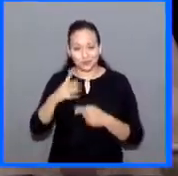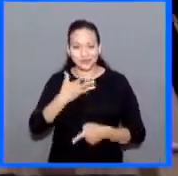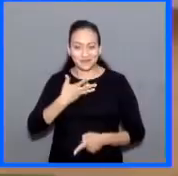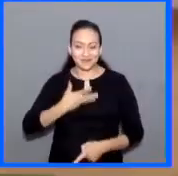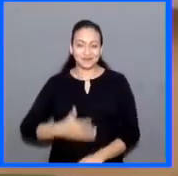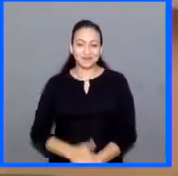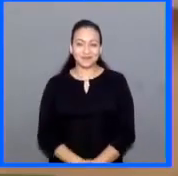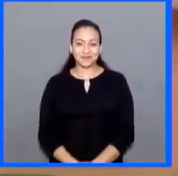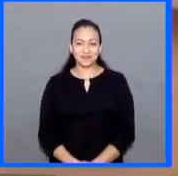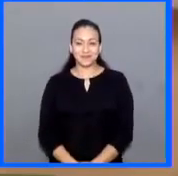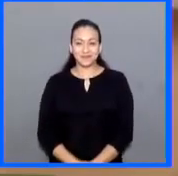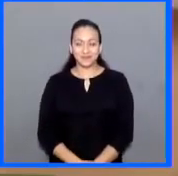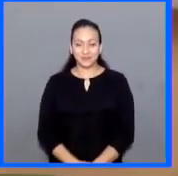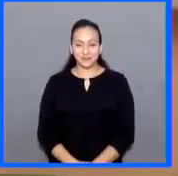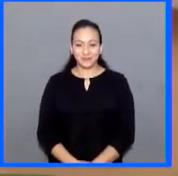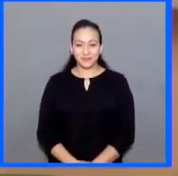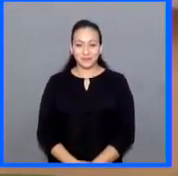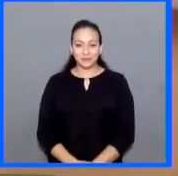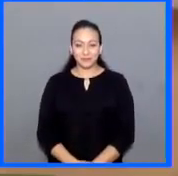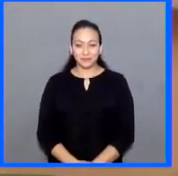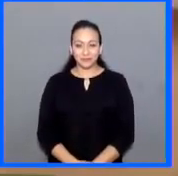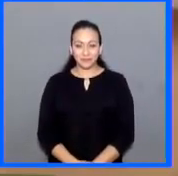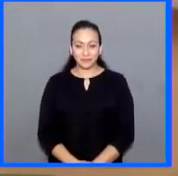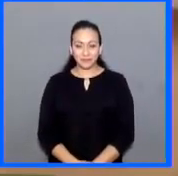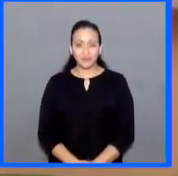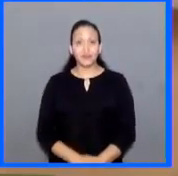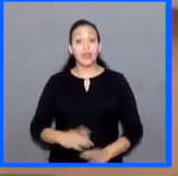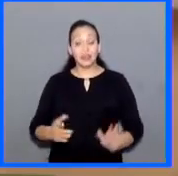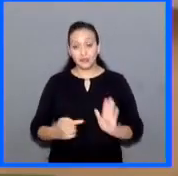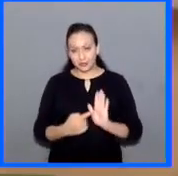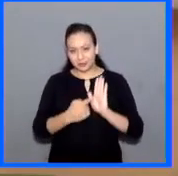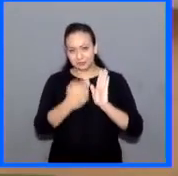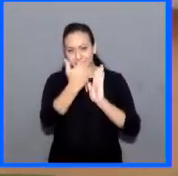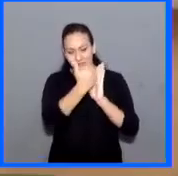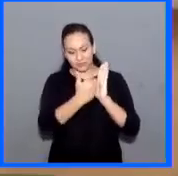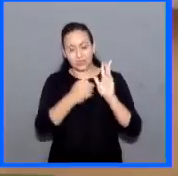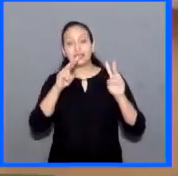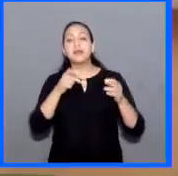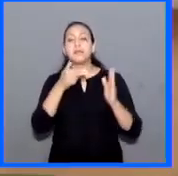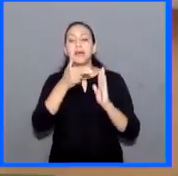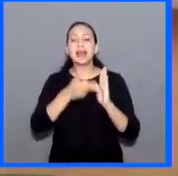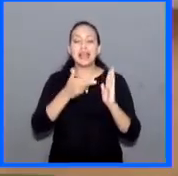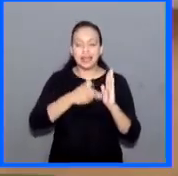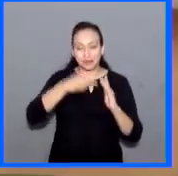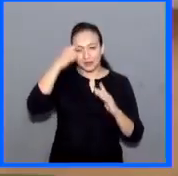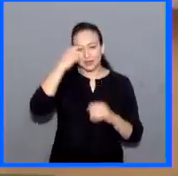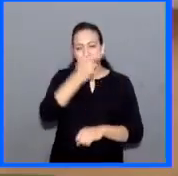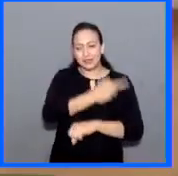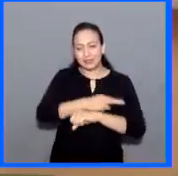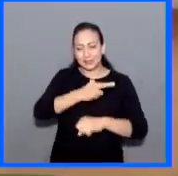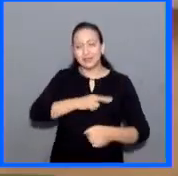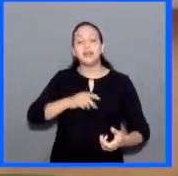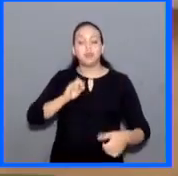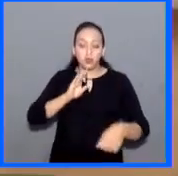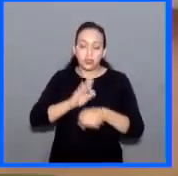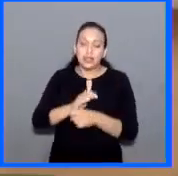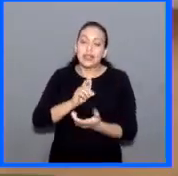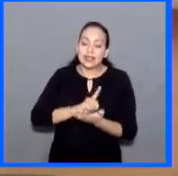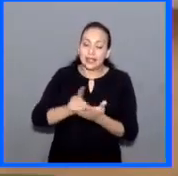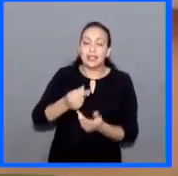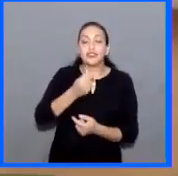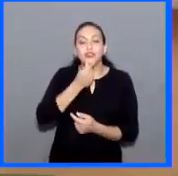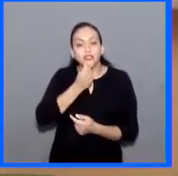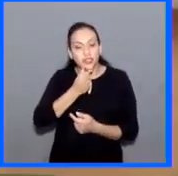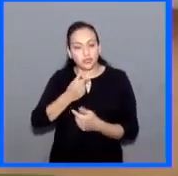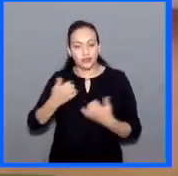García. Fue presentado el fichero sobre herramientas procesales para la defensa de derechos de niñas, niños y adolescentes,